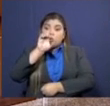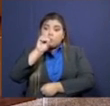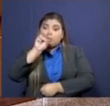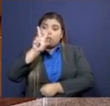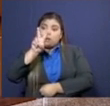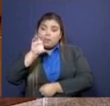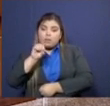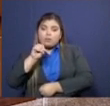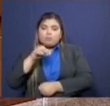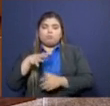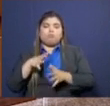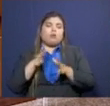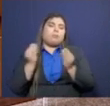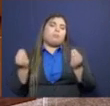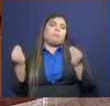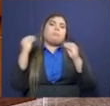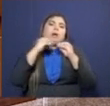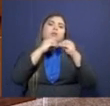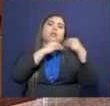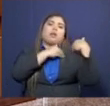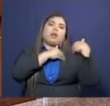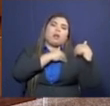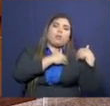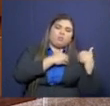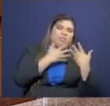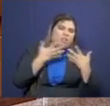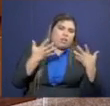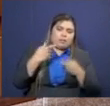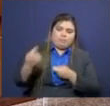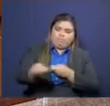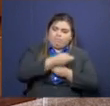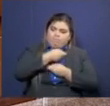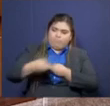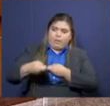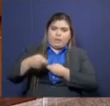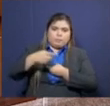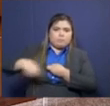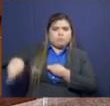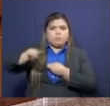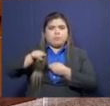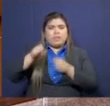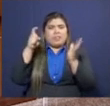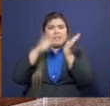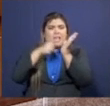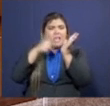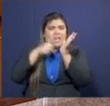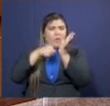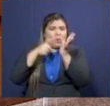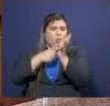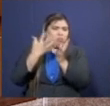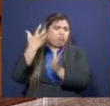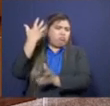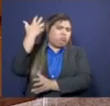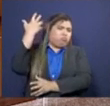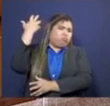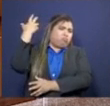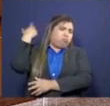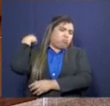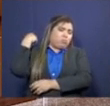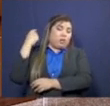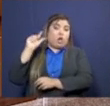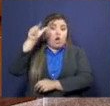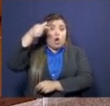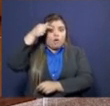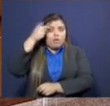tuvimos la responsabilidad de cancelar el vencimiento de bonos de deuda de administraciones